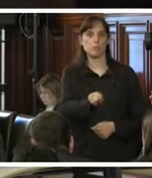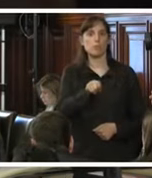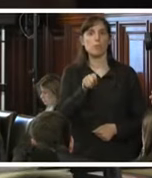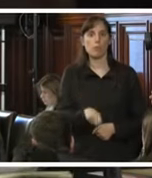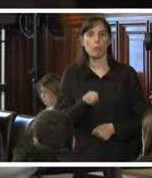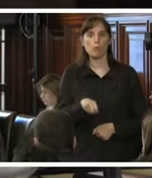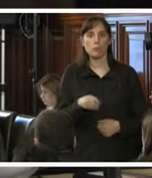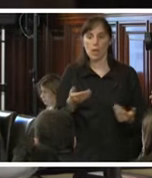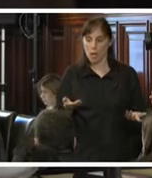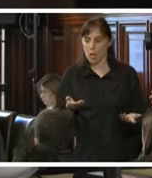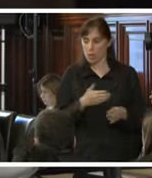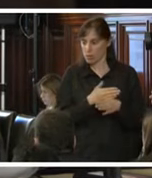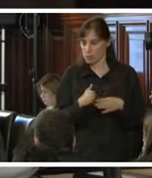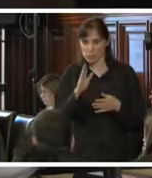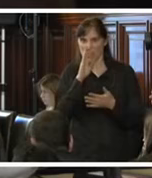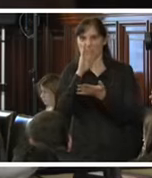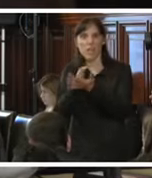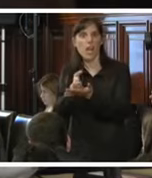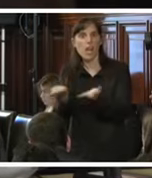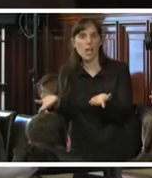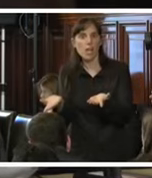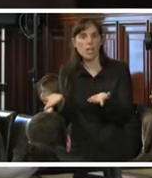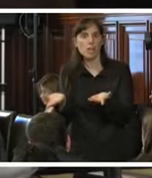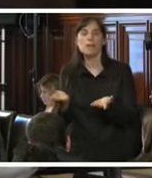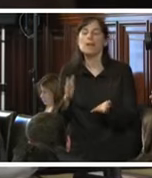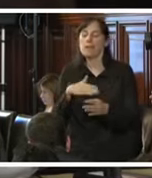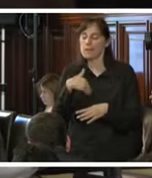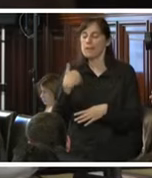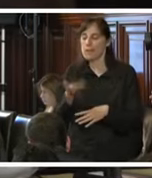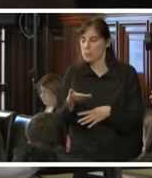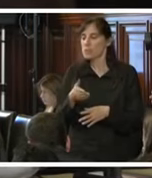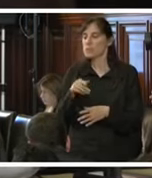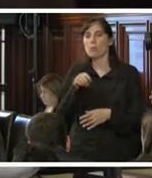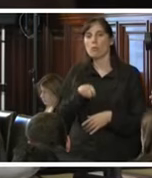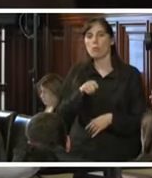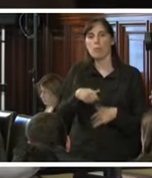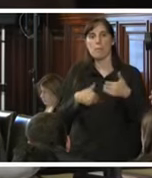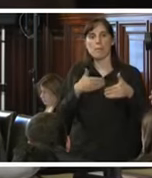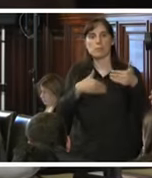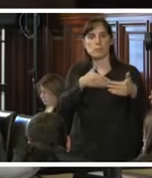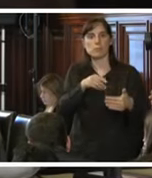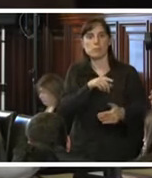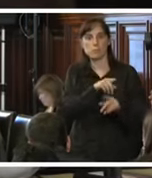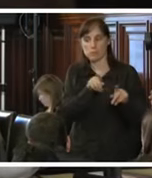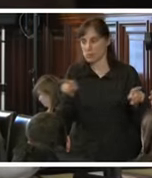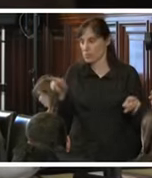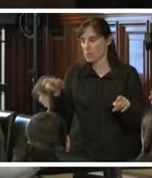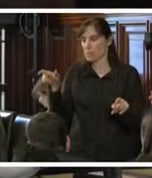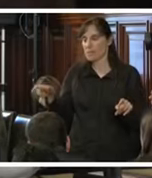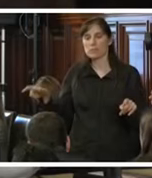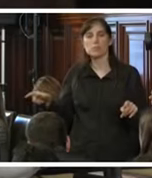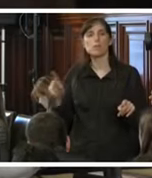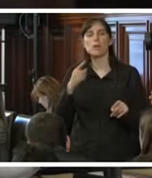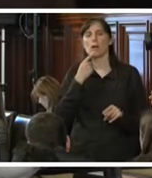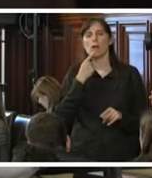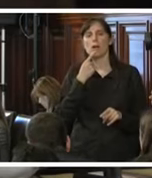Poder Judicial, toma el caso y judicializa a las personas que fueron expulsadas. Este manojo de irregularidades los legitima y